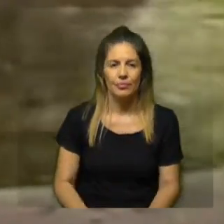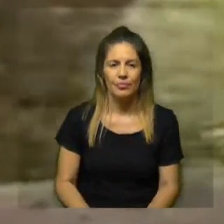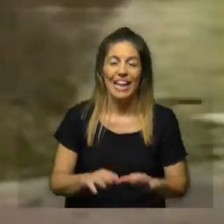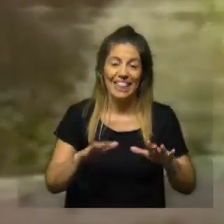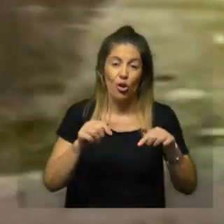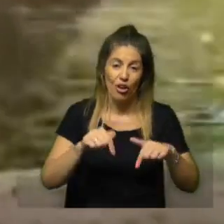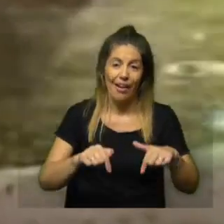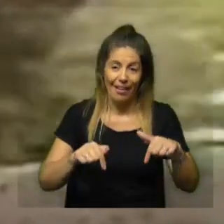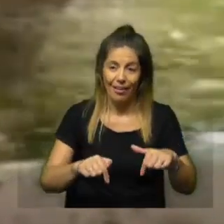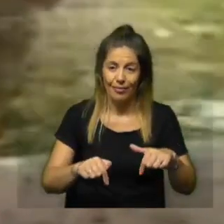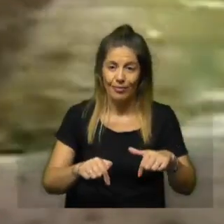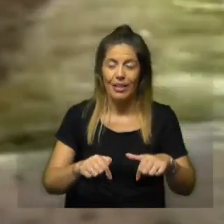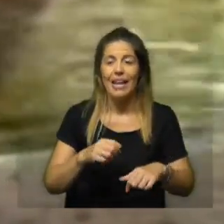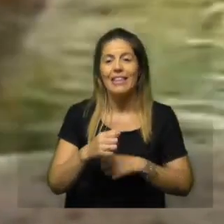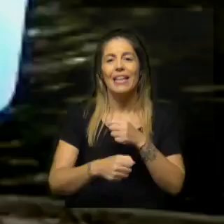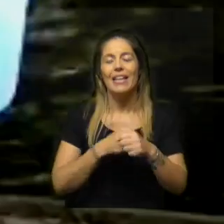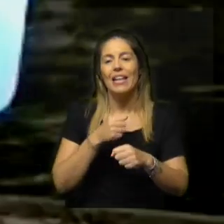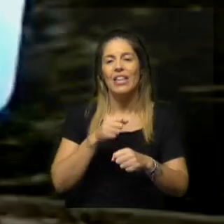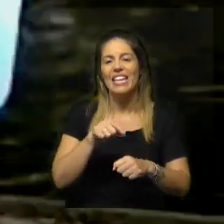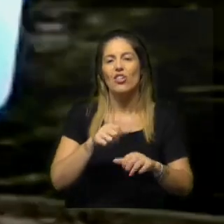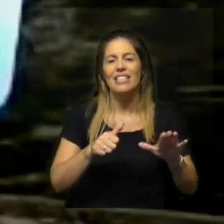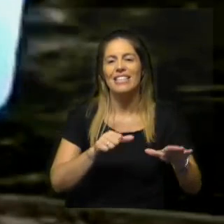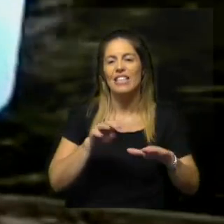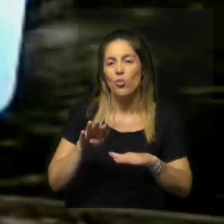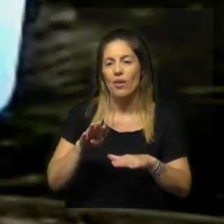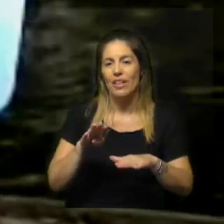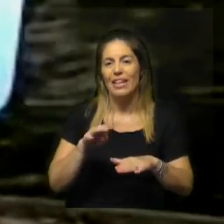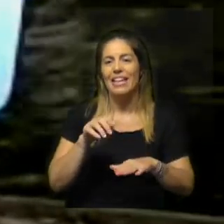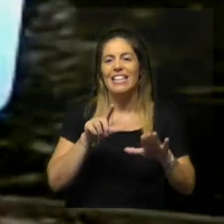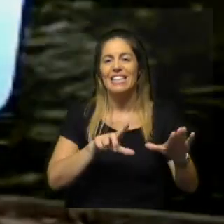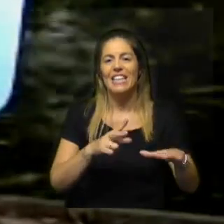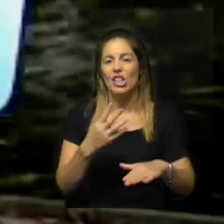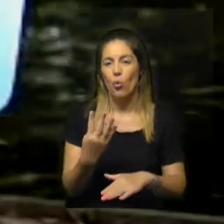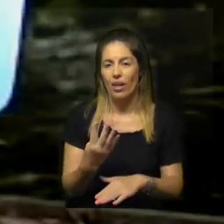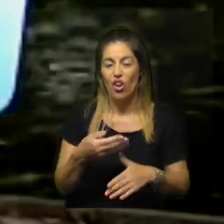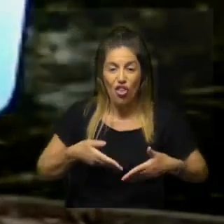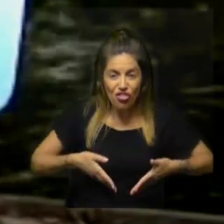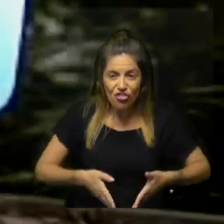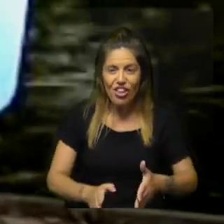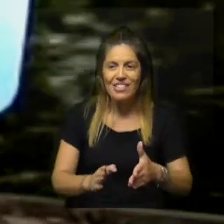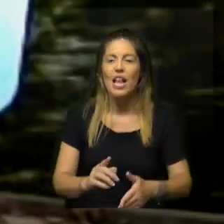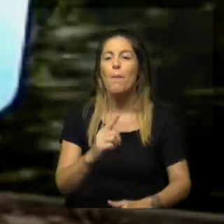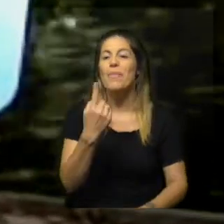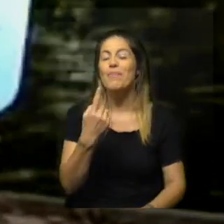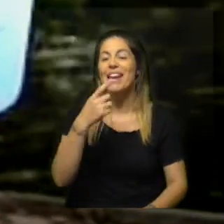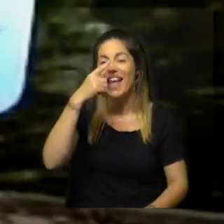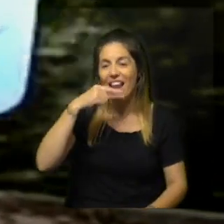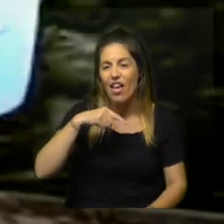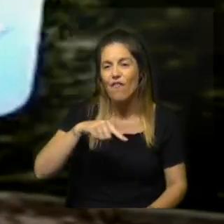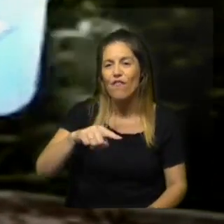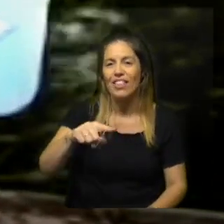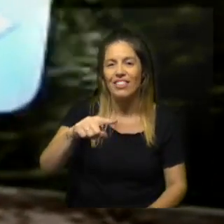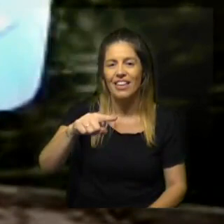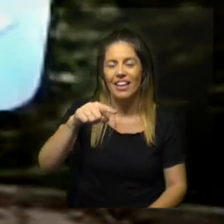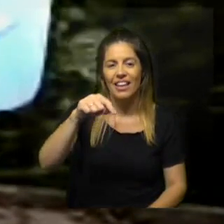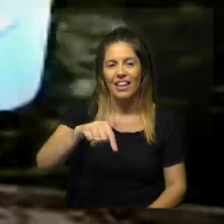acá. Y resulta que en 1900, eso fue en el 69, sí, en el 74 nace el primer elefante